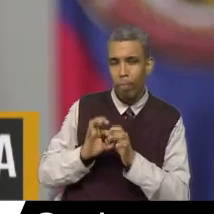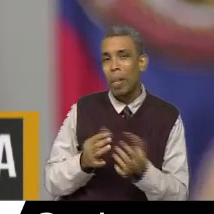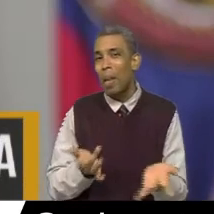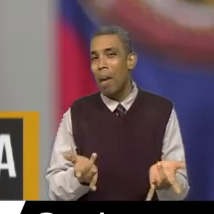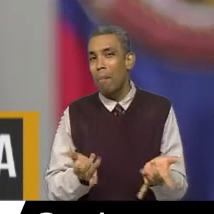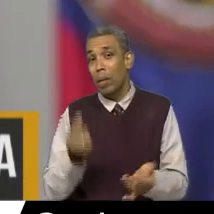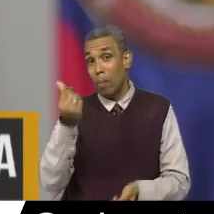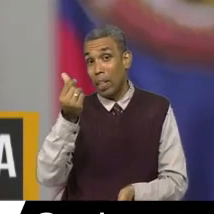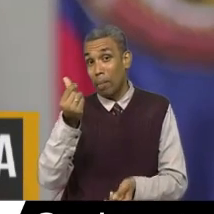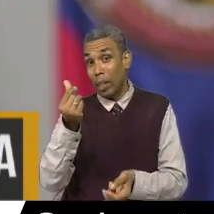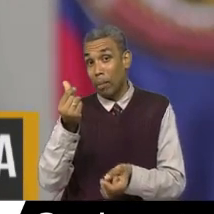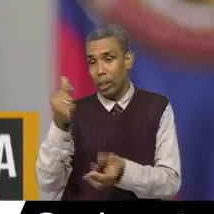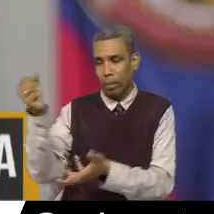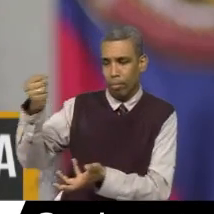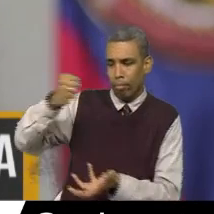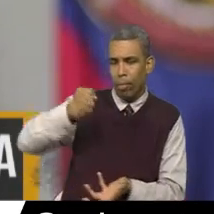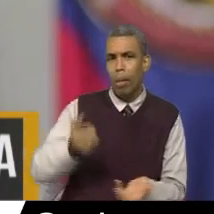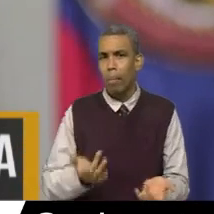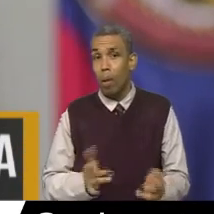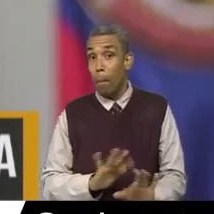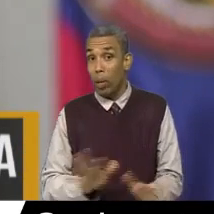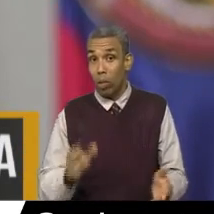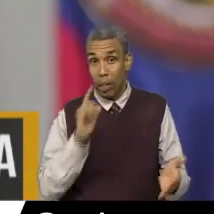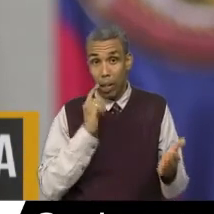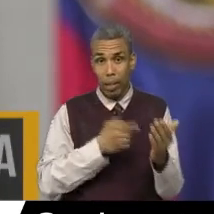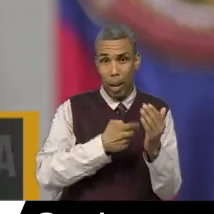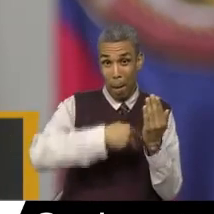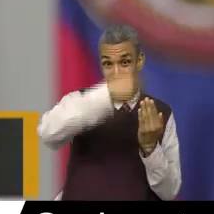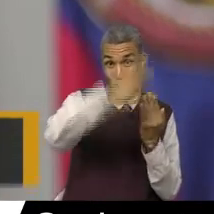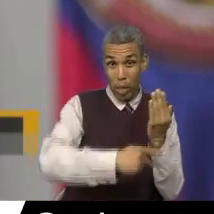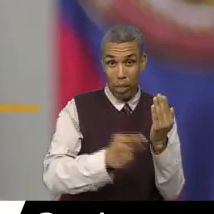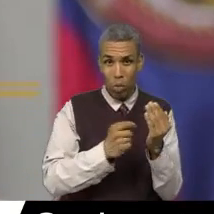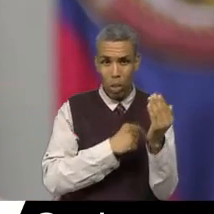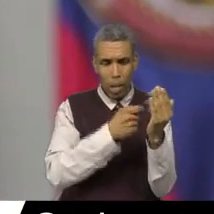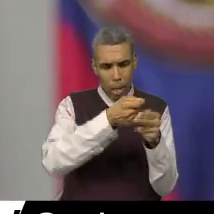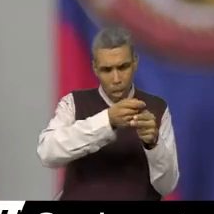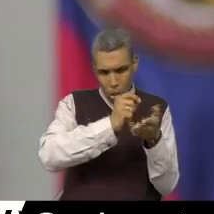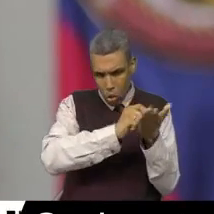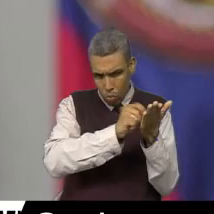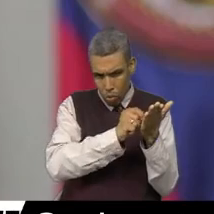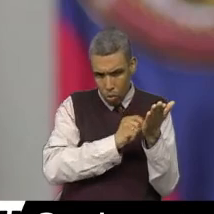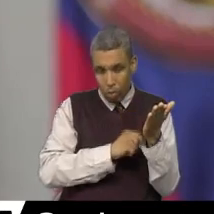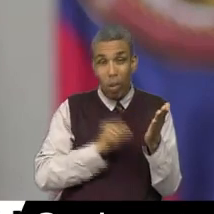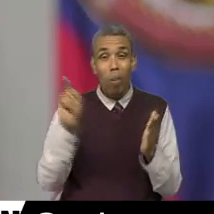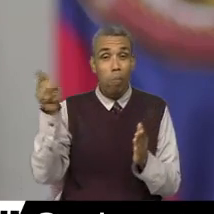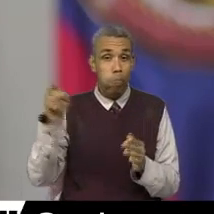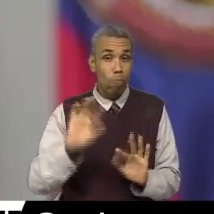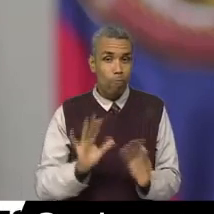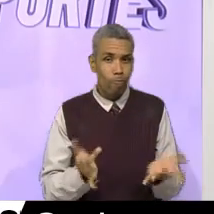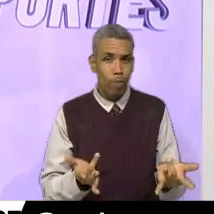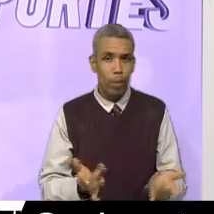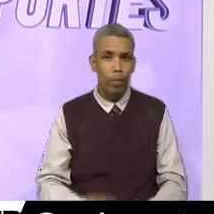recurso, pero sí, ya está dentro del proyecto, ya están andando y eso es lo que estamos esperando.